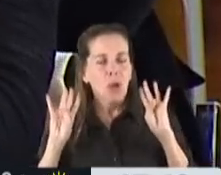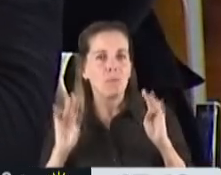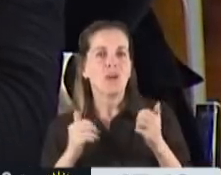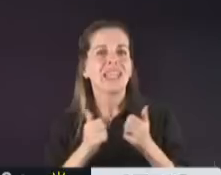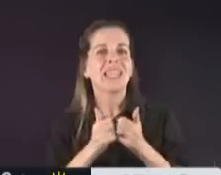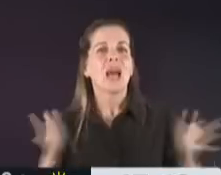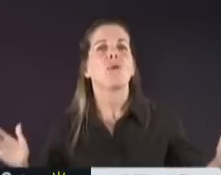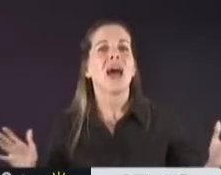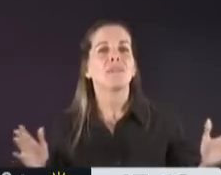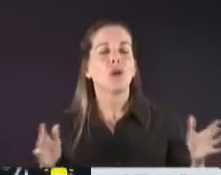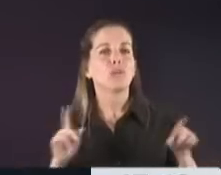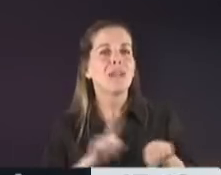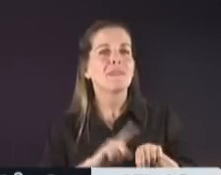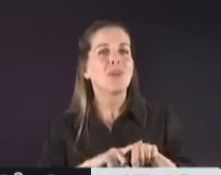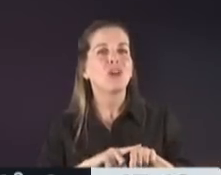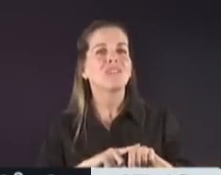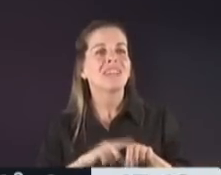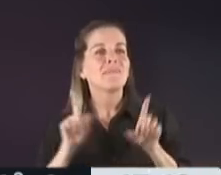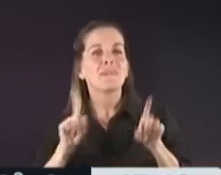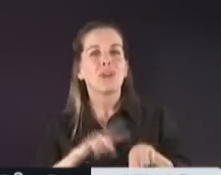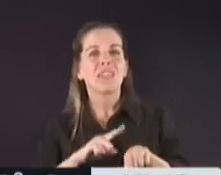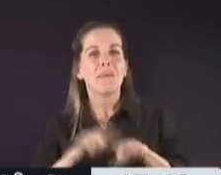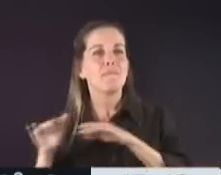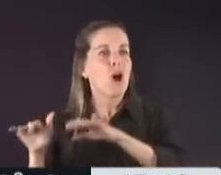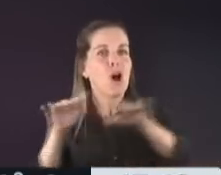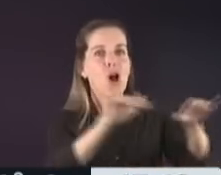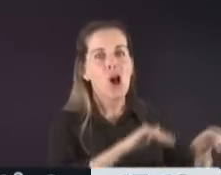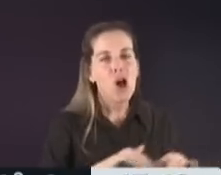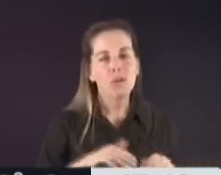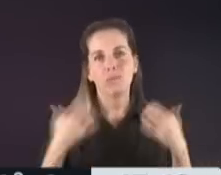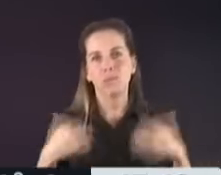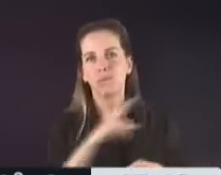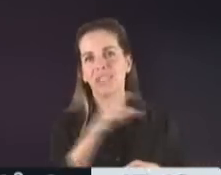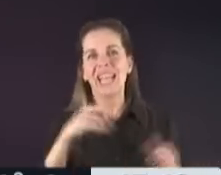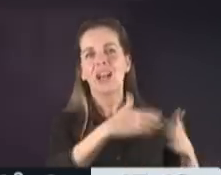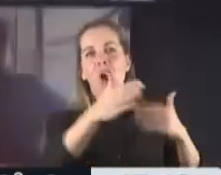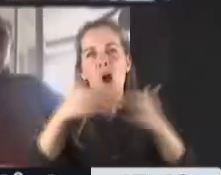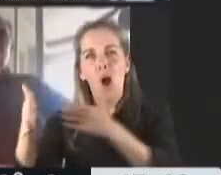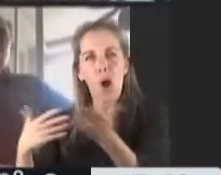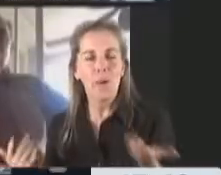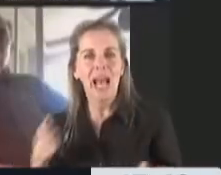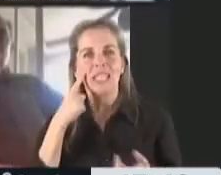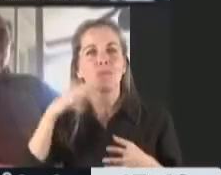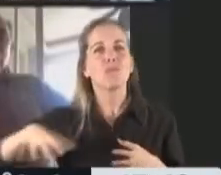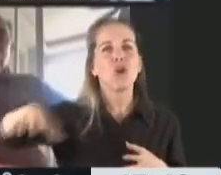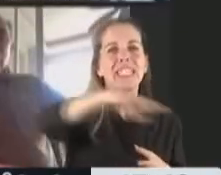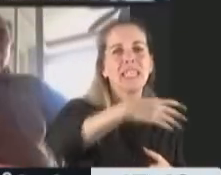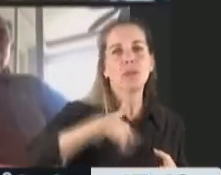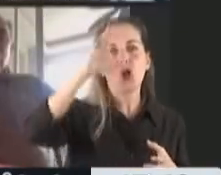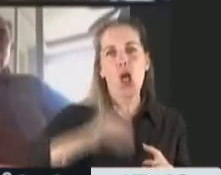obras, finalizando 1.640 obras en municipios del país y mejorando la vida